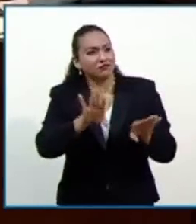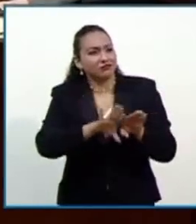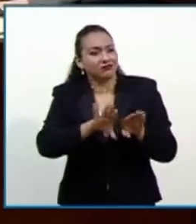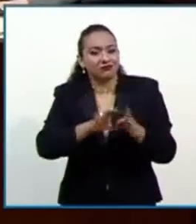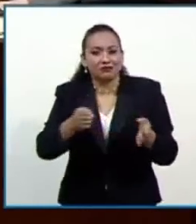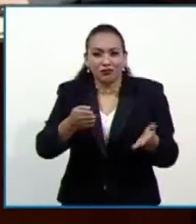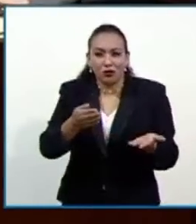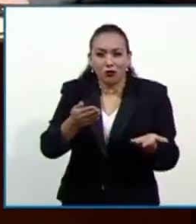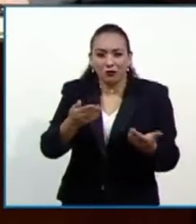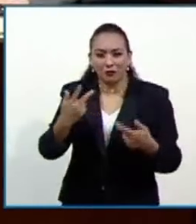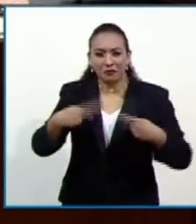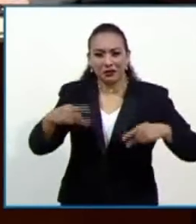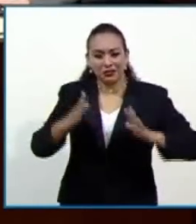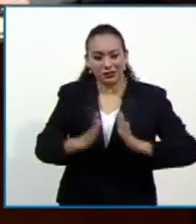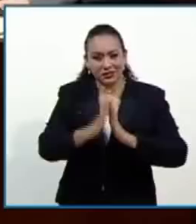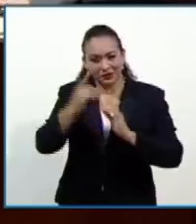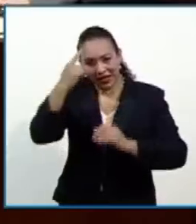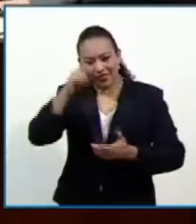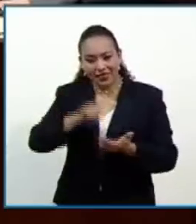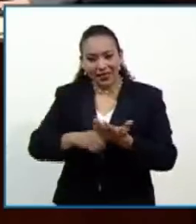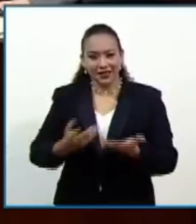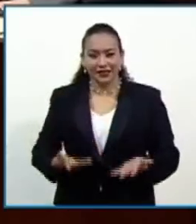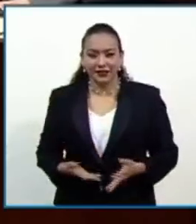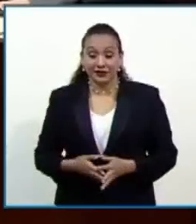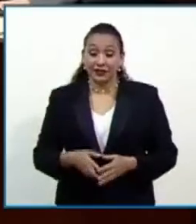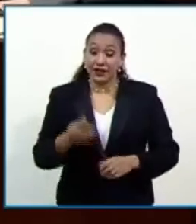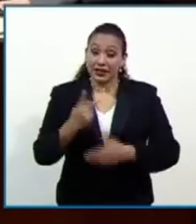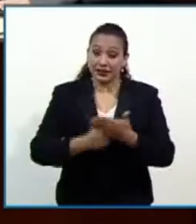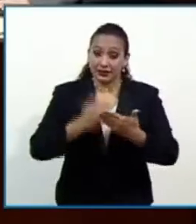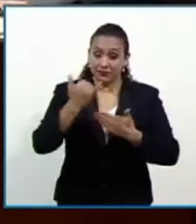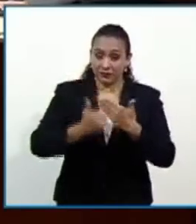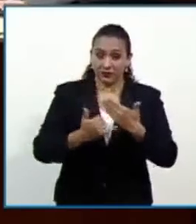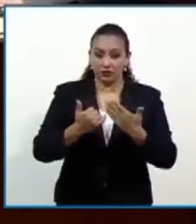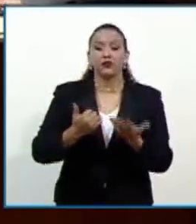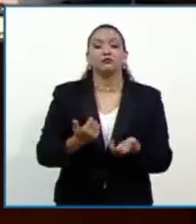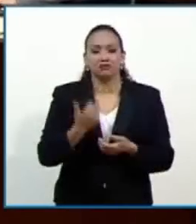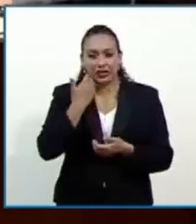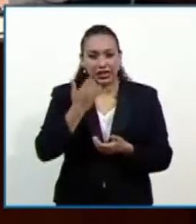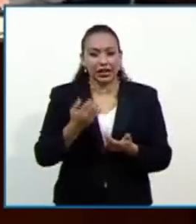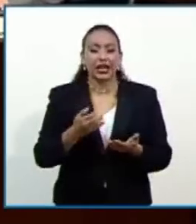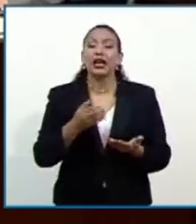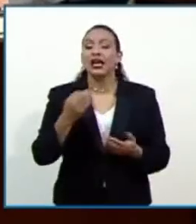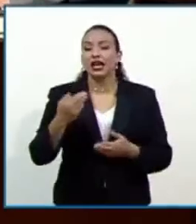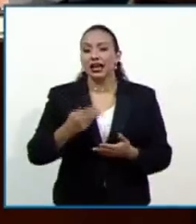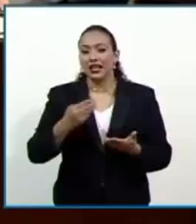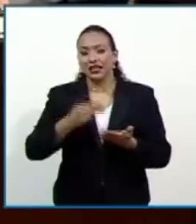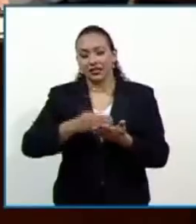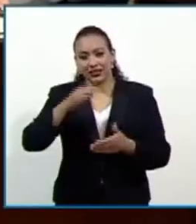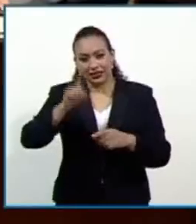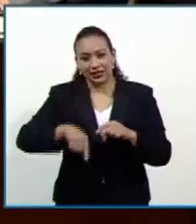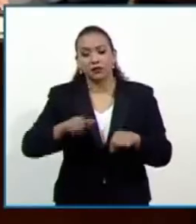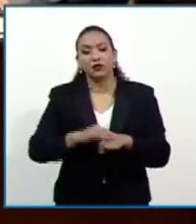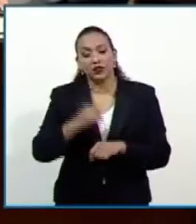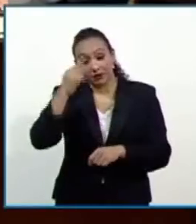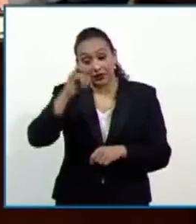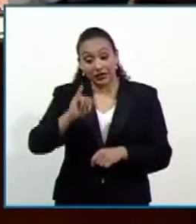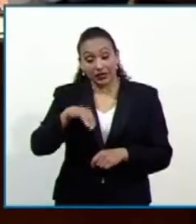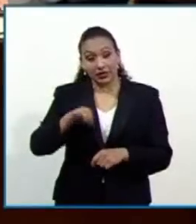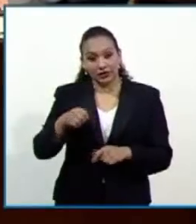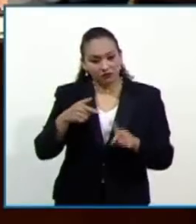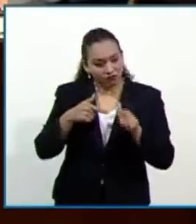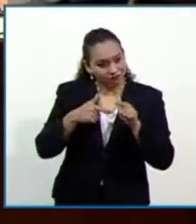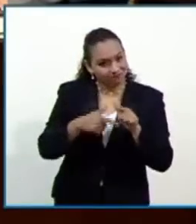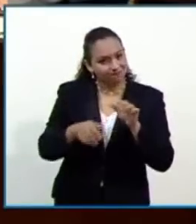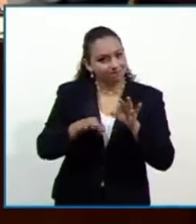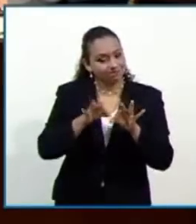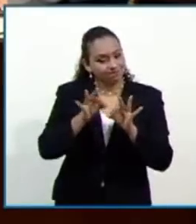personas que participaron en el proceso interno. El proyecto propone revocar la sanción con el fin de que el INE dé cumplimiento a todos los